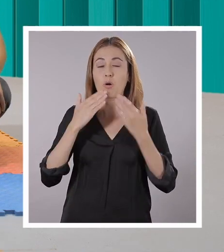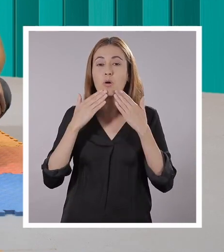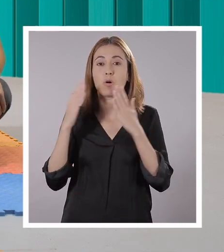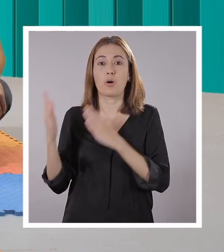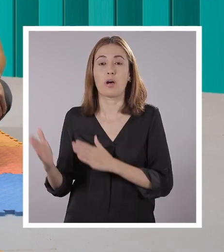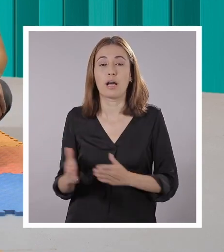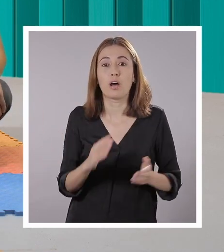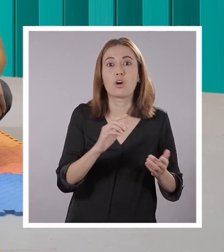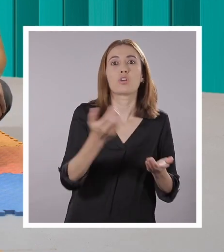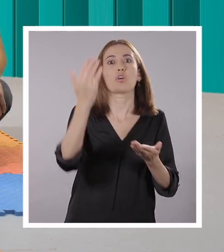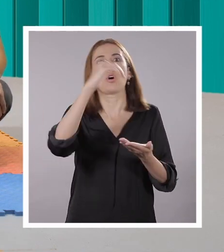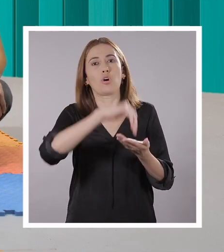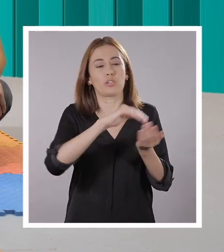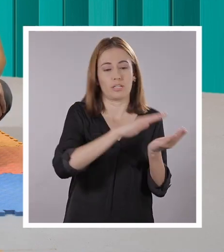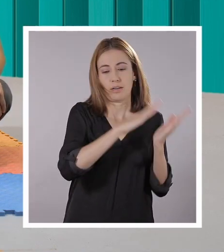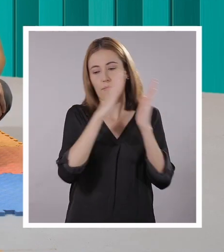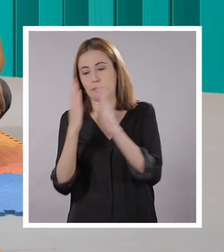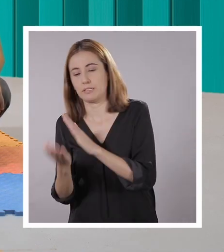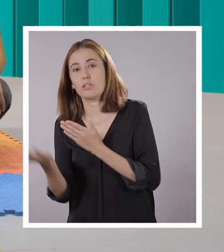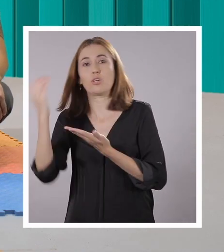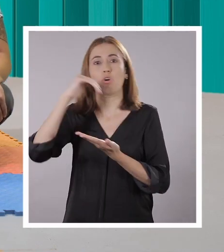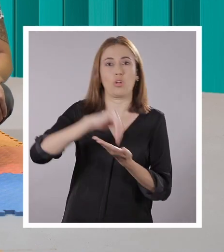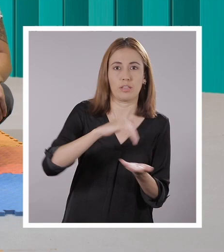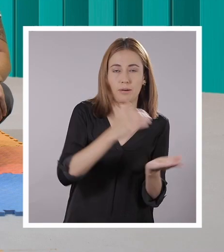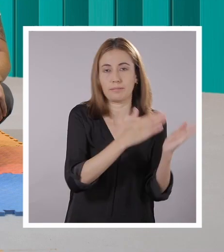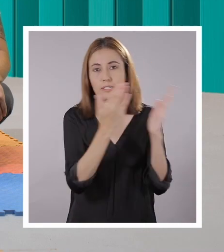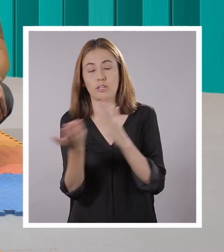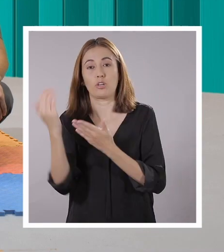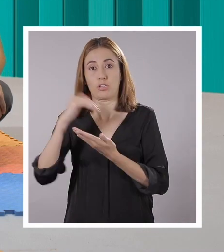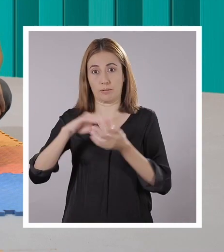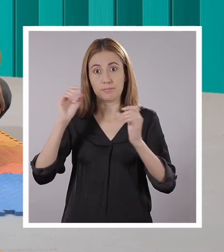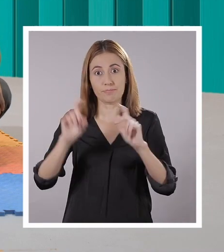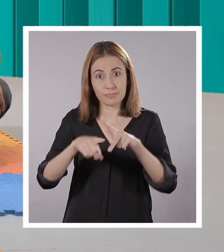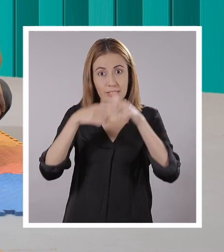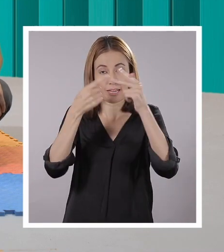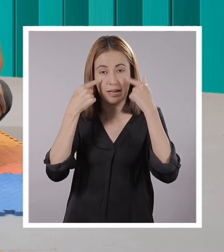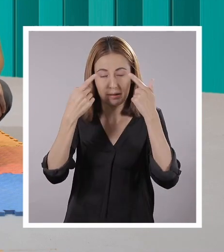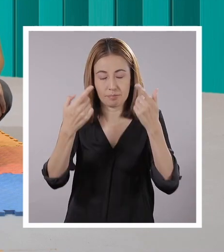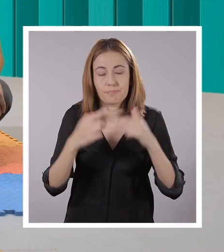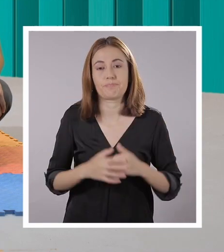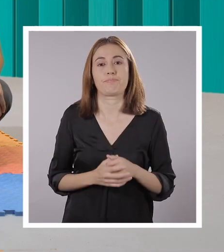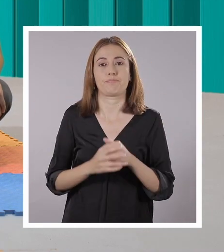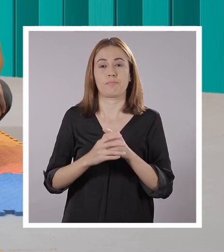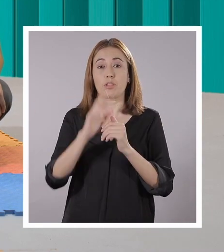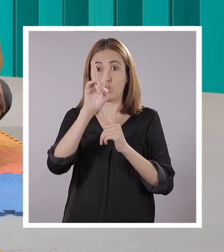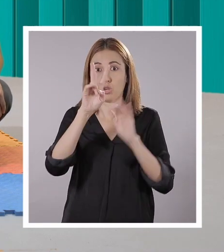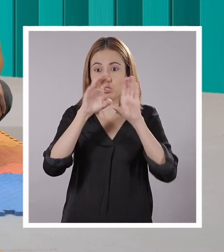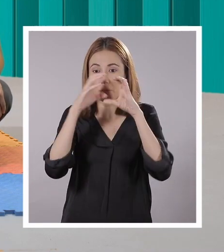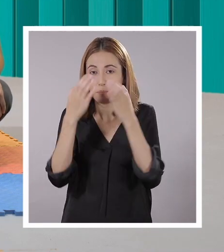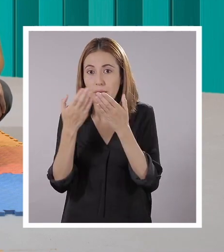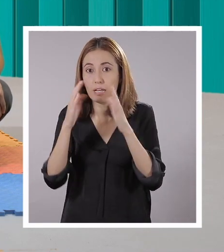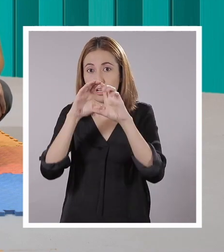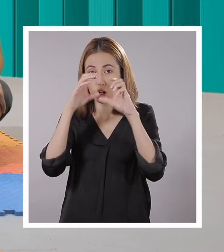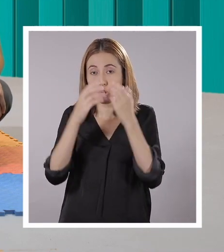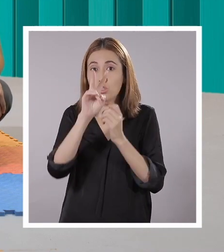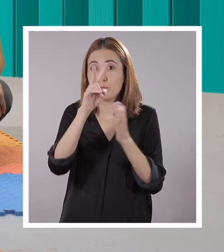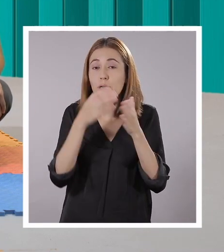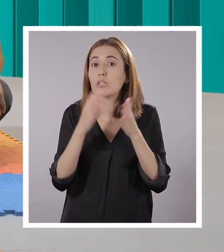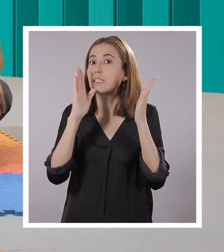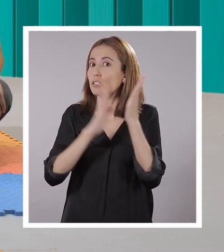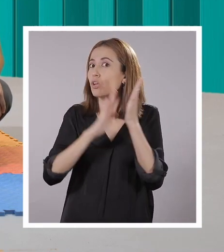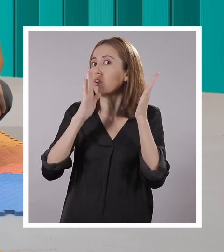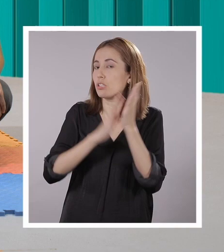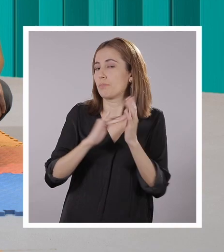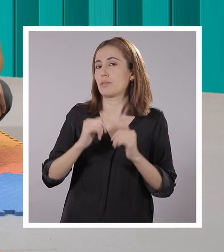Perfecto. Perfecto. Ese es el patrón. Y lo volvemos a repetir. Desde acá. Desde allá. ¿Ya? ¿Están listos para empezar? Vamos a hacerlo juntos, Pancho. Muy bien. ¿Okay? Vamos a